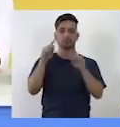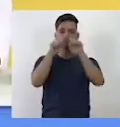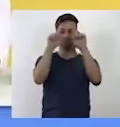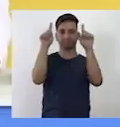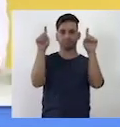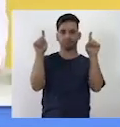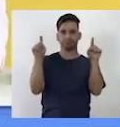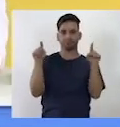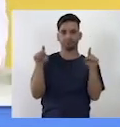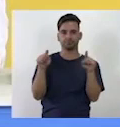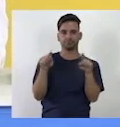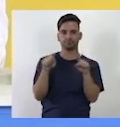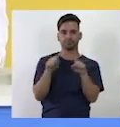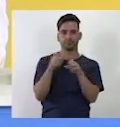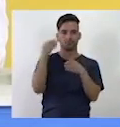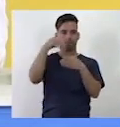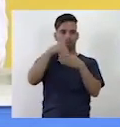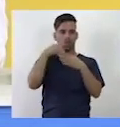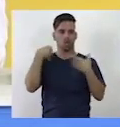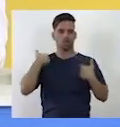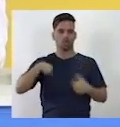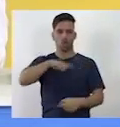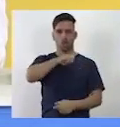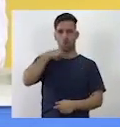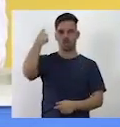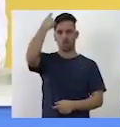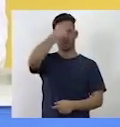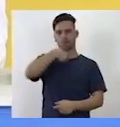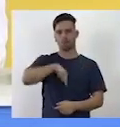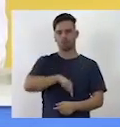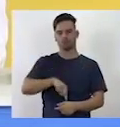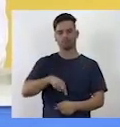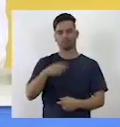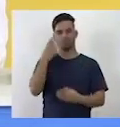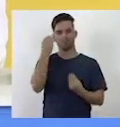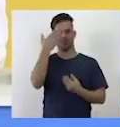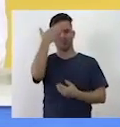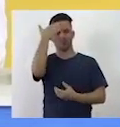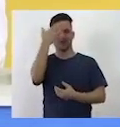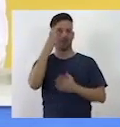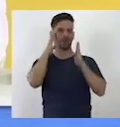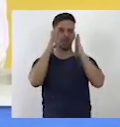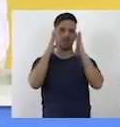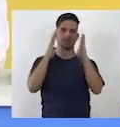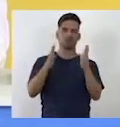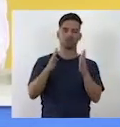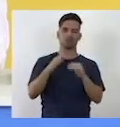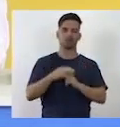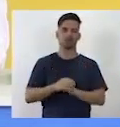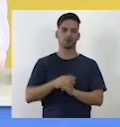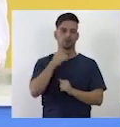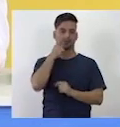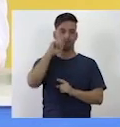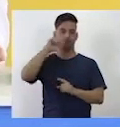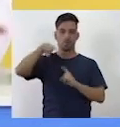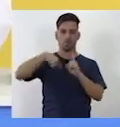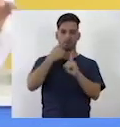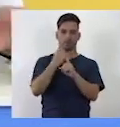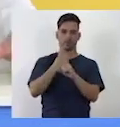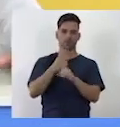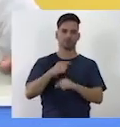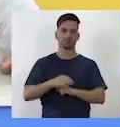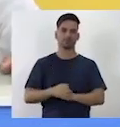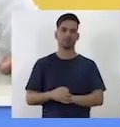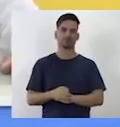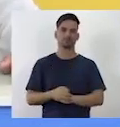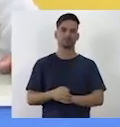presente en un sistema que son los ciclos metabólicos muchas gracias por tener la atención prestada y nos vemos entonces